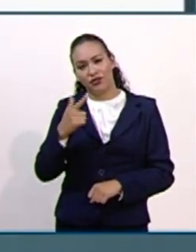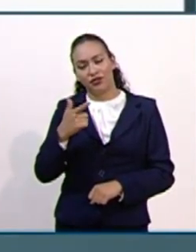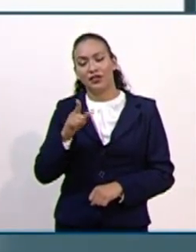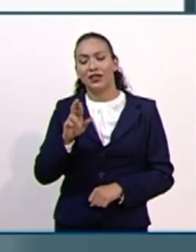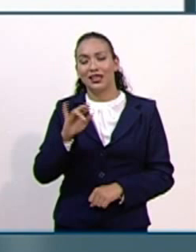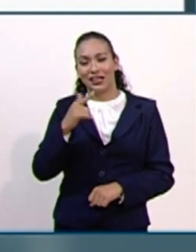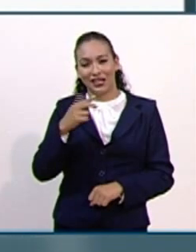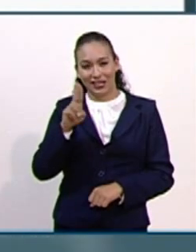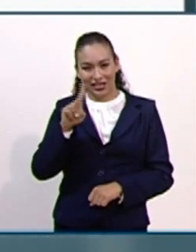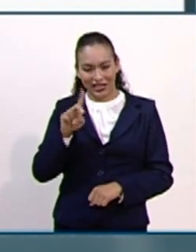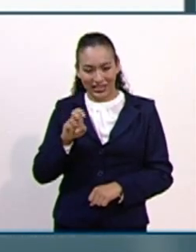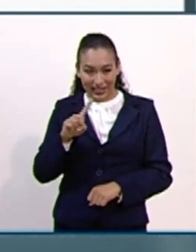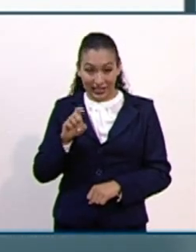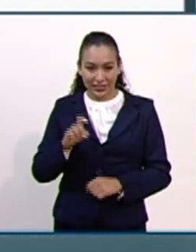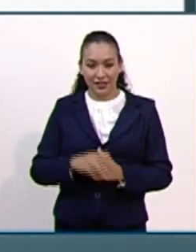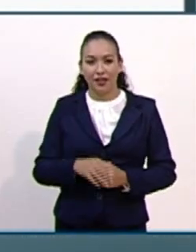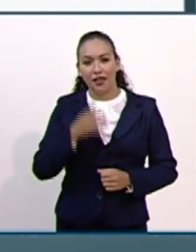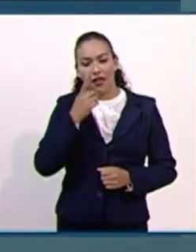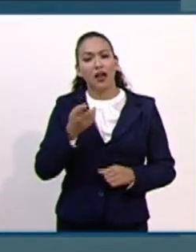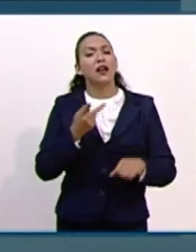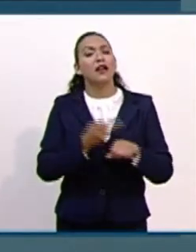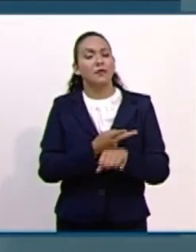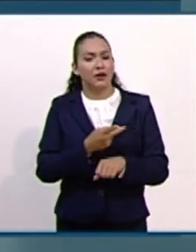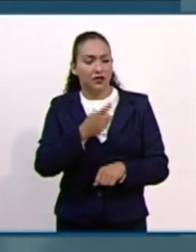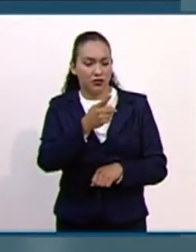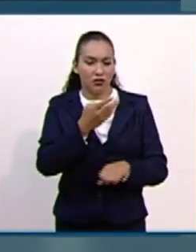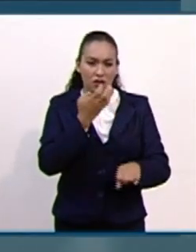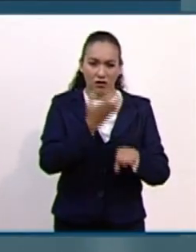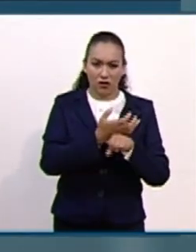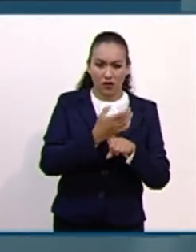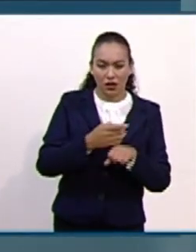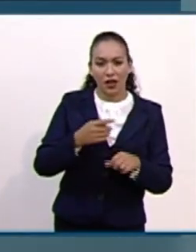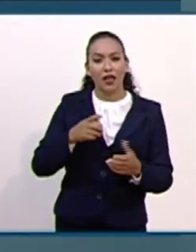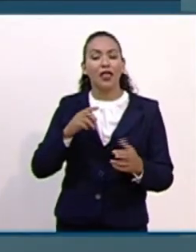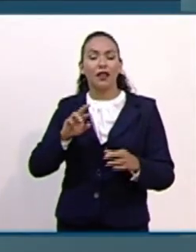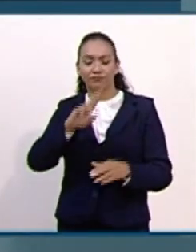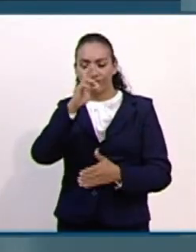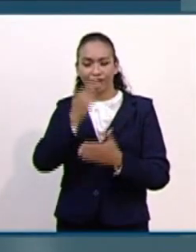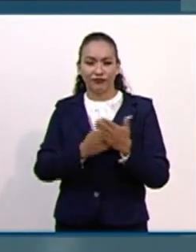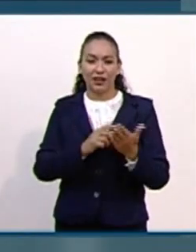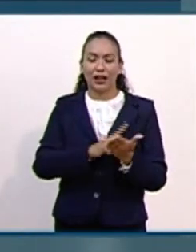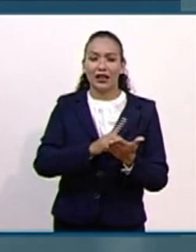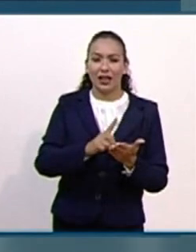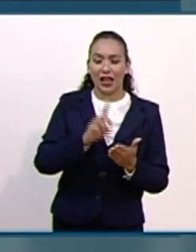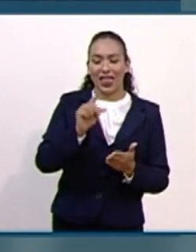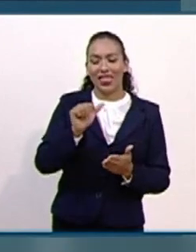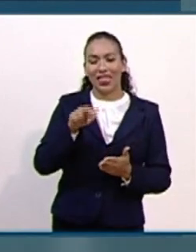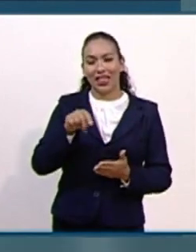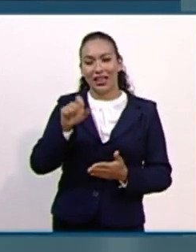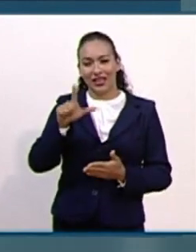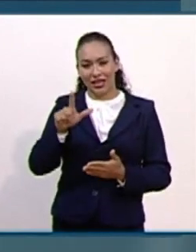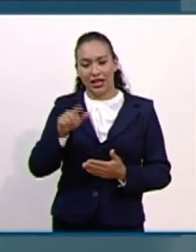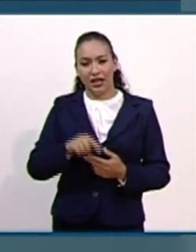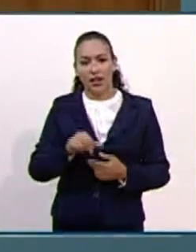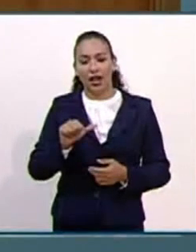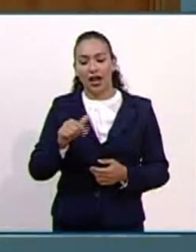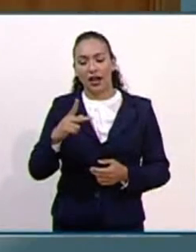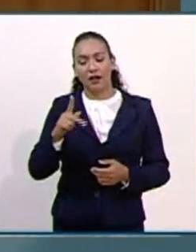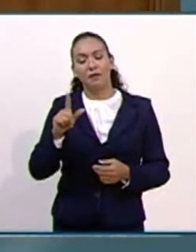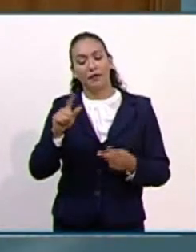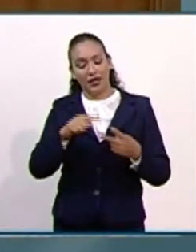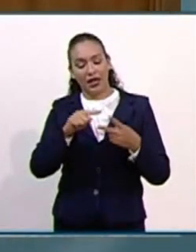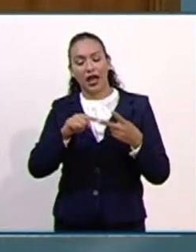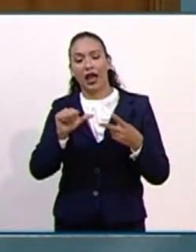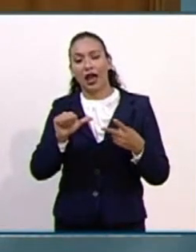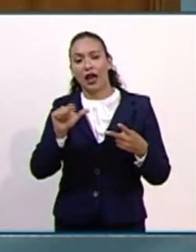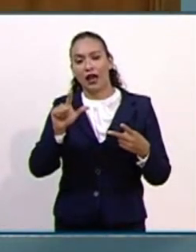Humanos responsabilizó al Estado mexicano por la violación a los derechos de Daniel García y Reyes Alpizar. Ambos fueron detenidos